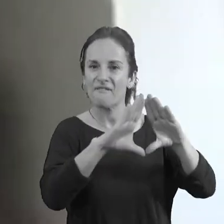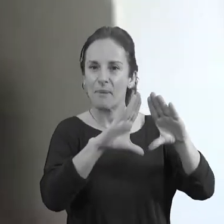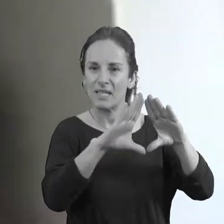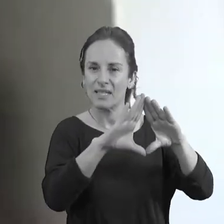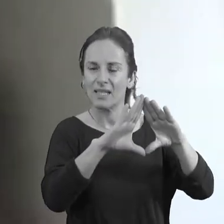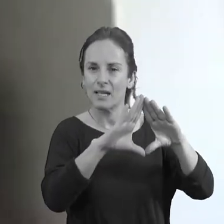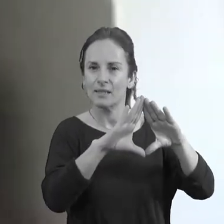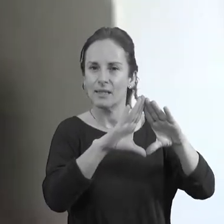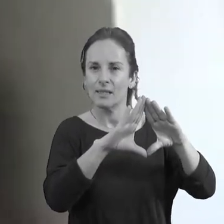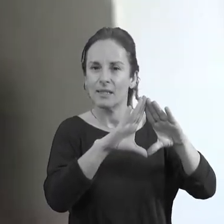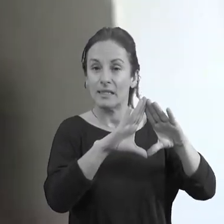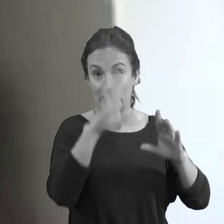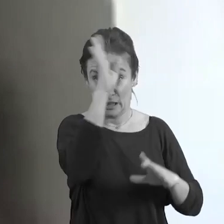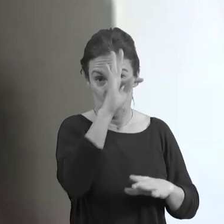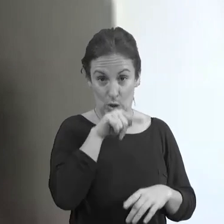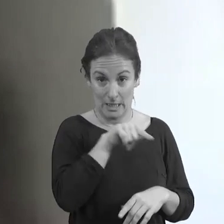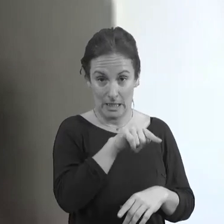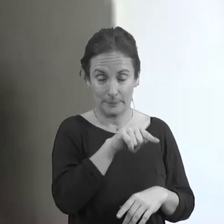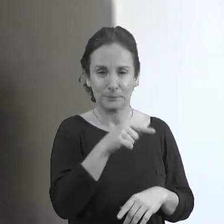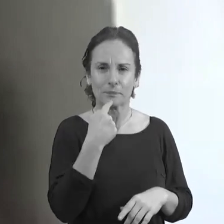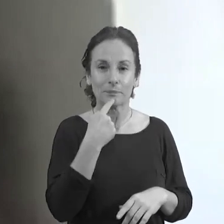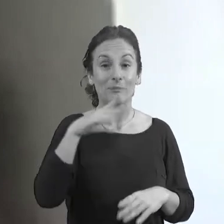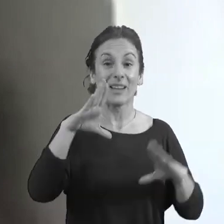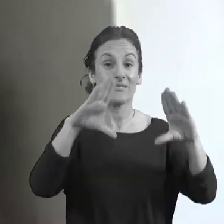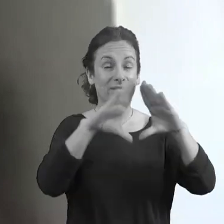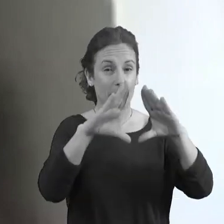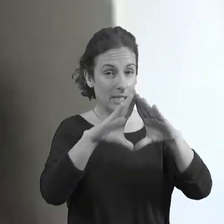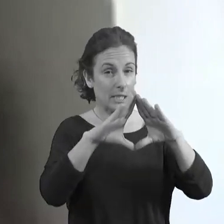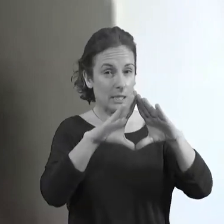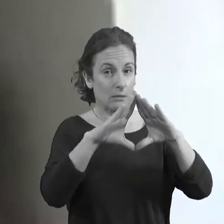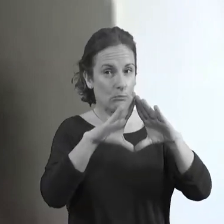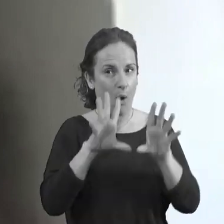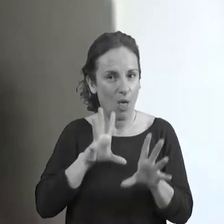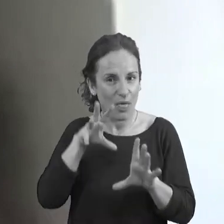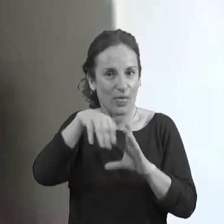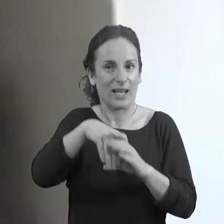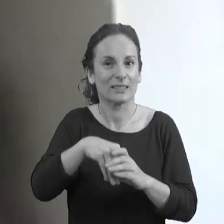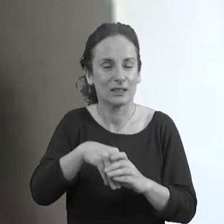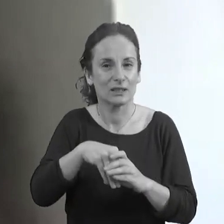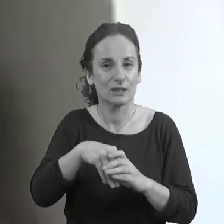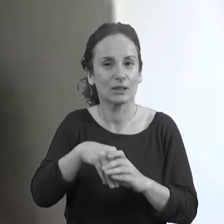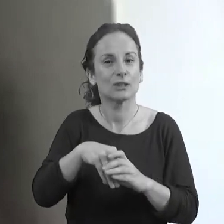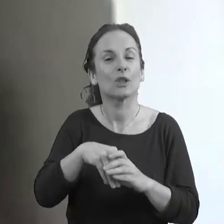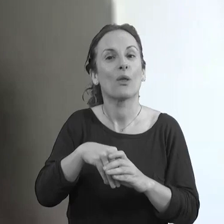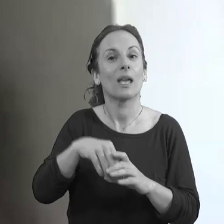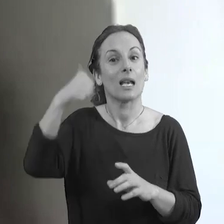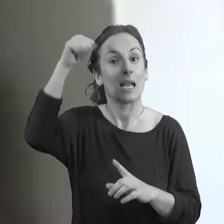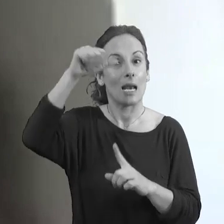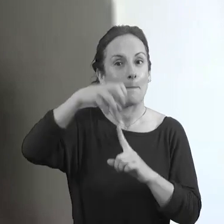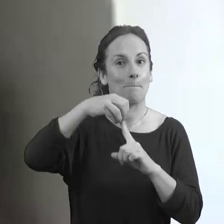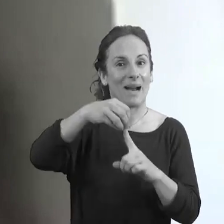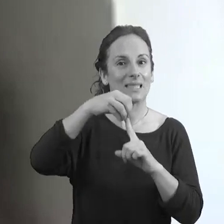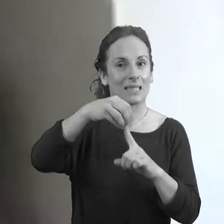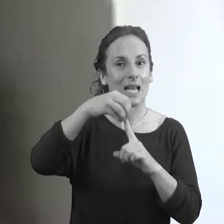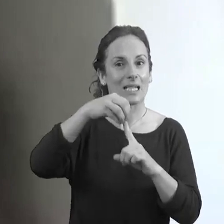que decía que el feminismo dentro del patriarcado es, o las feministas dentro del patriarcado